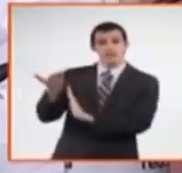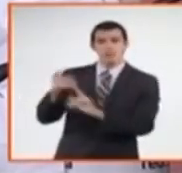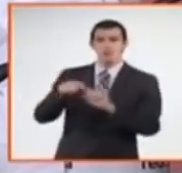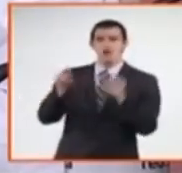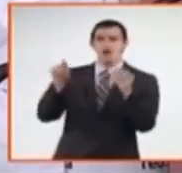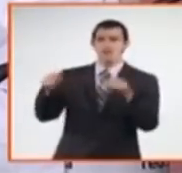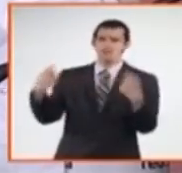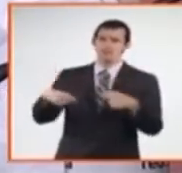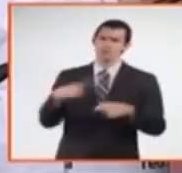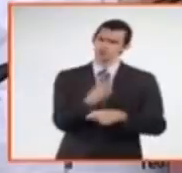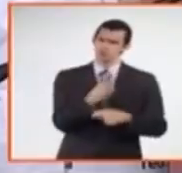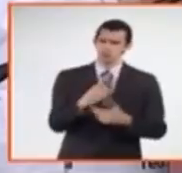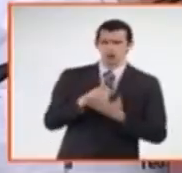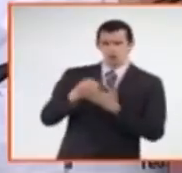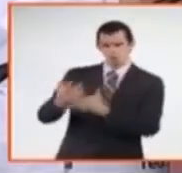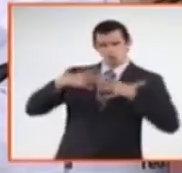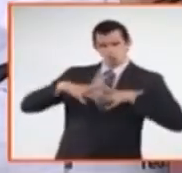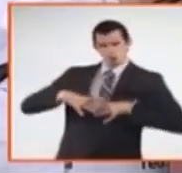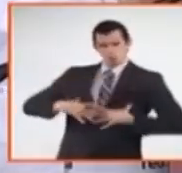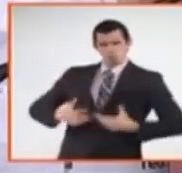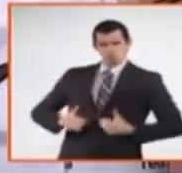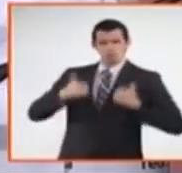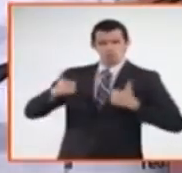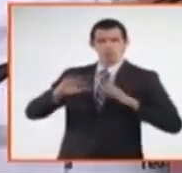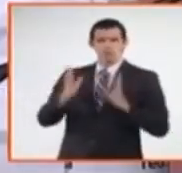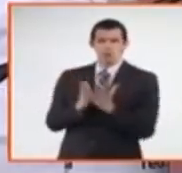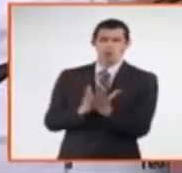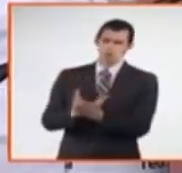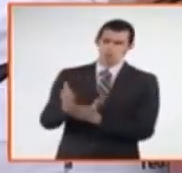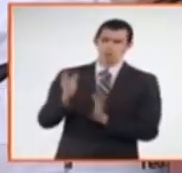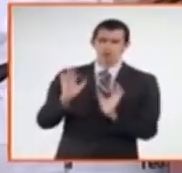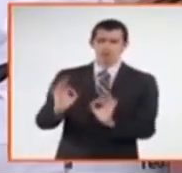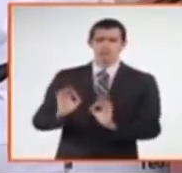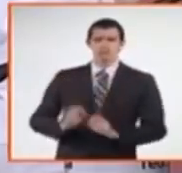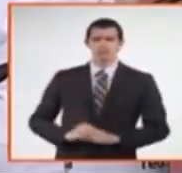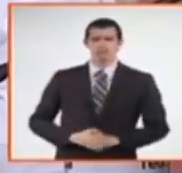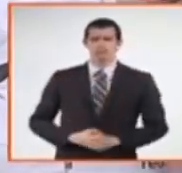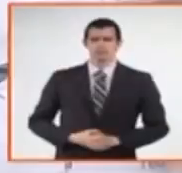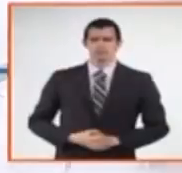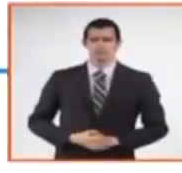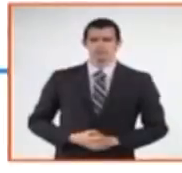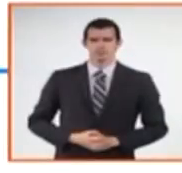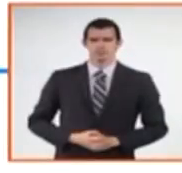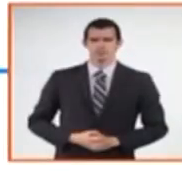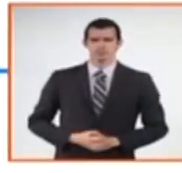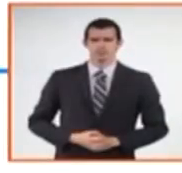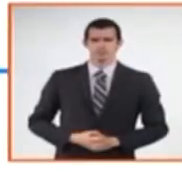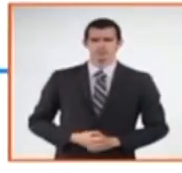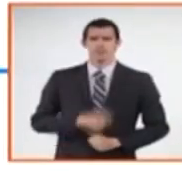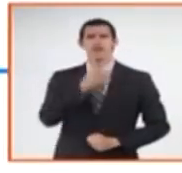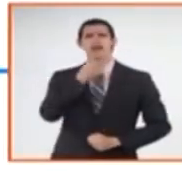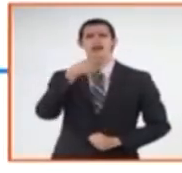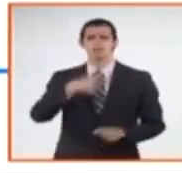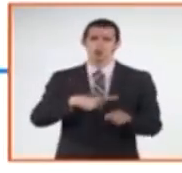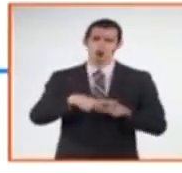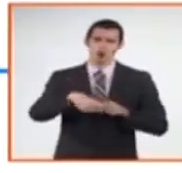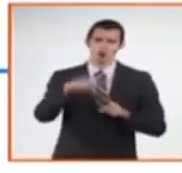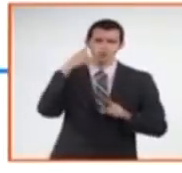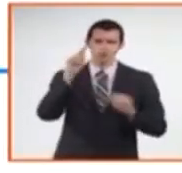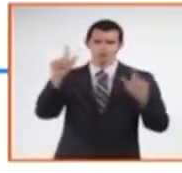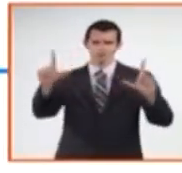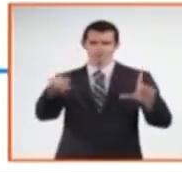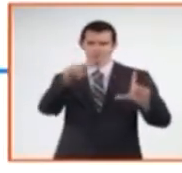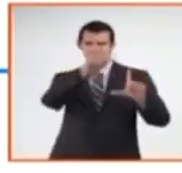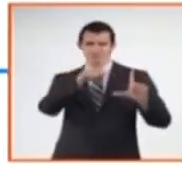nosotros en este momento ahí está el gráfico en estos momentos este tipo de gráfico se ha puesto también los